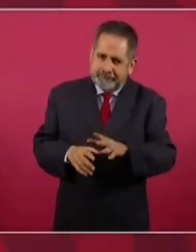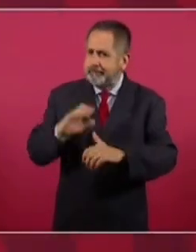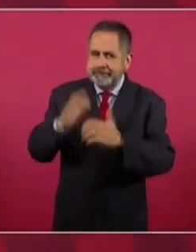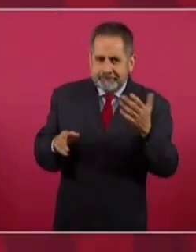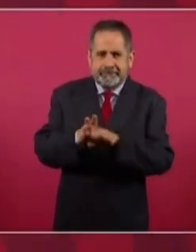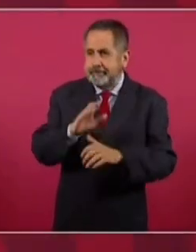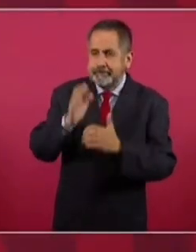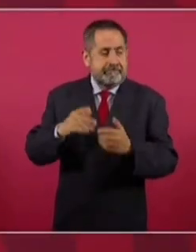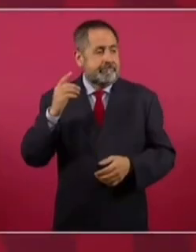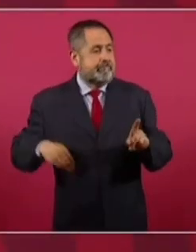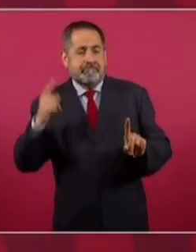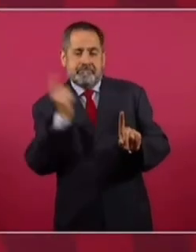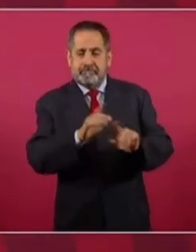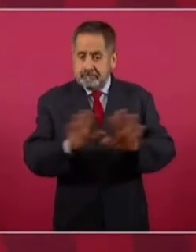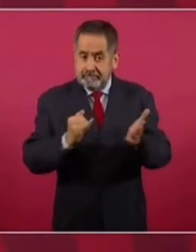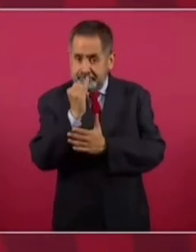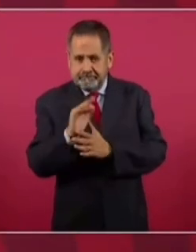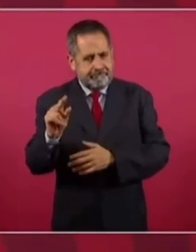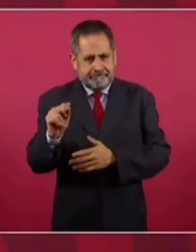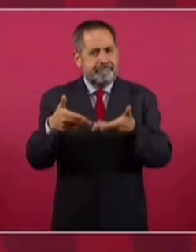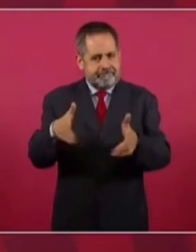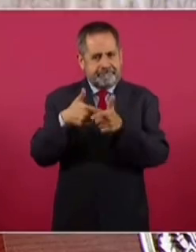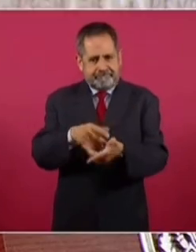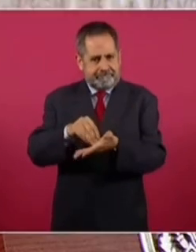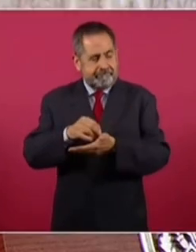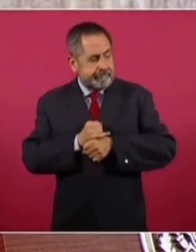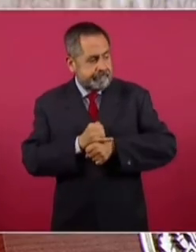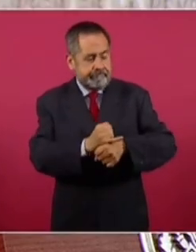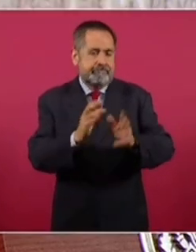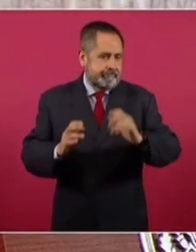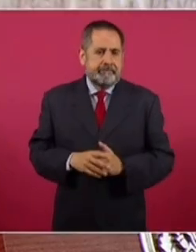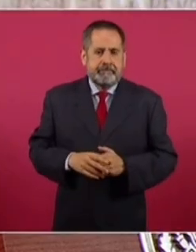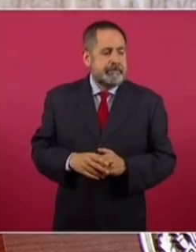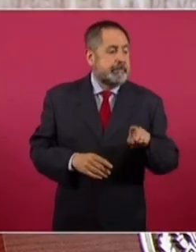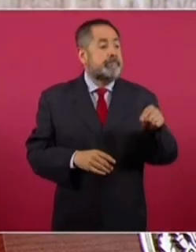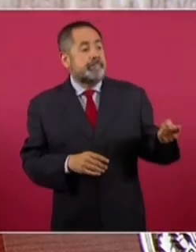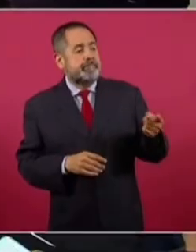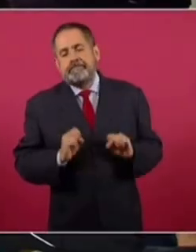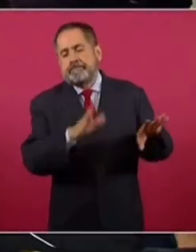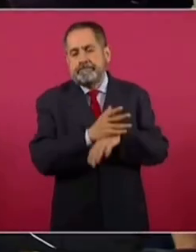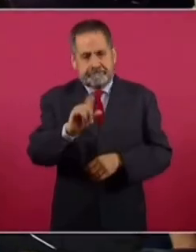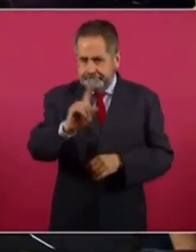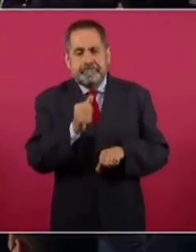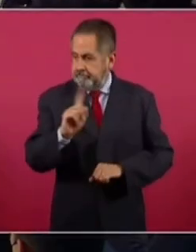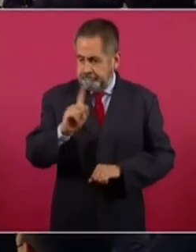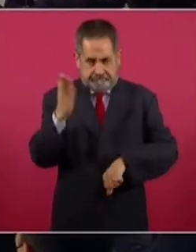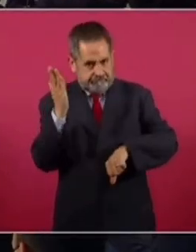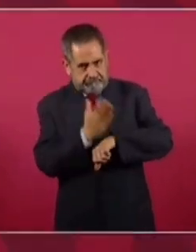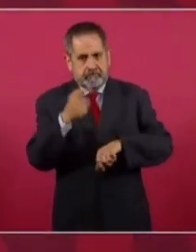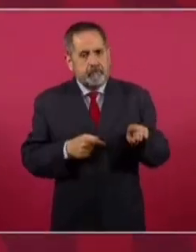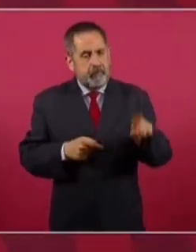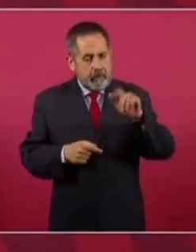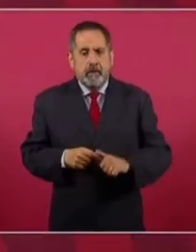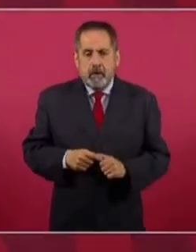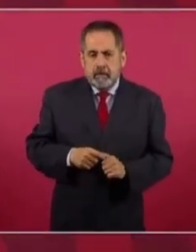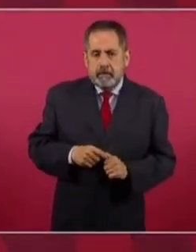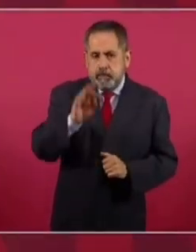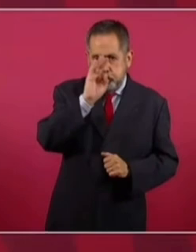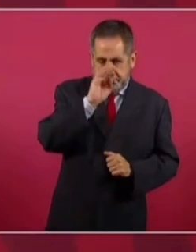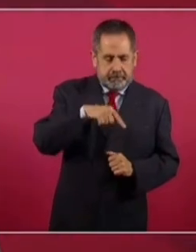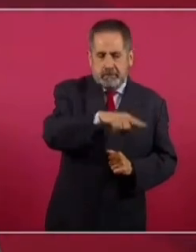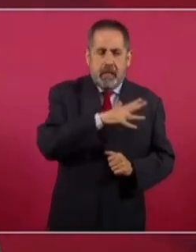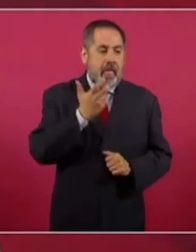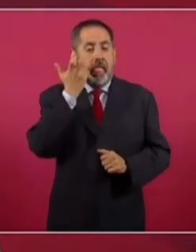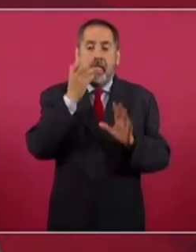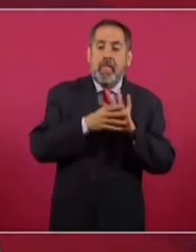la investigación. No se cierra, ¿sí? Y no hay impunidad para nadie. Y puede ser, ¿no?, que